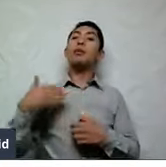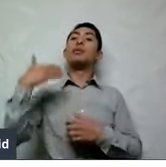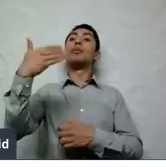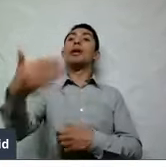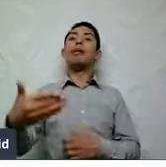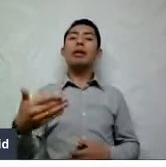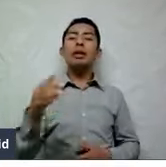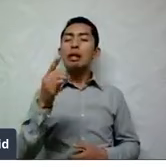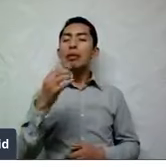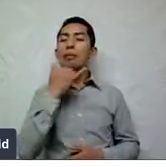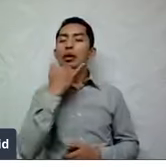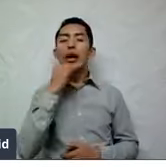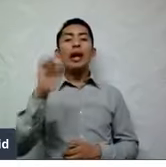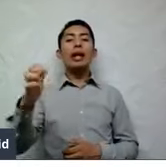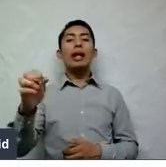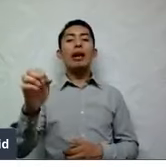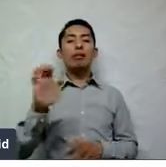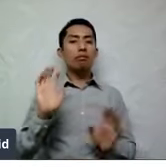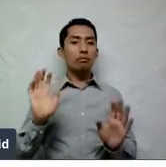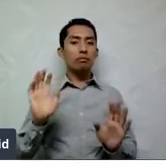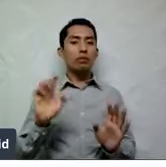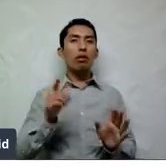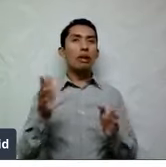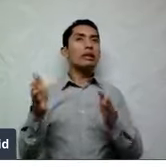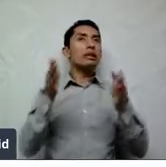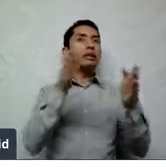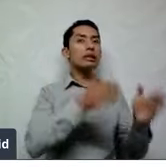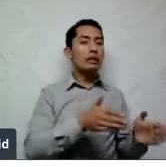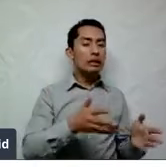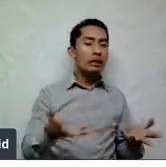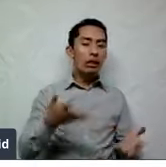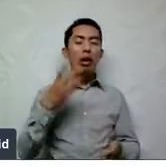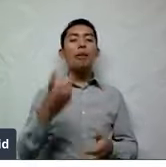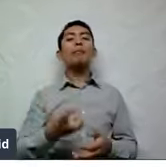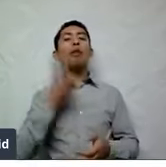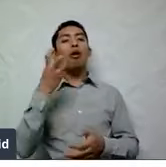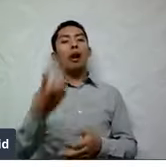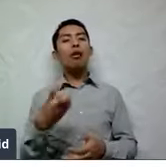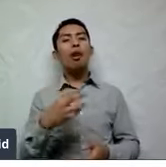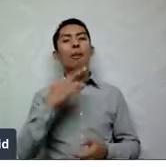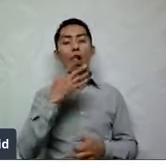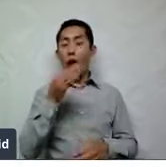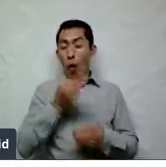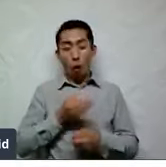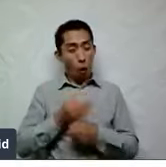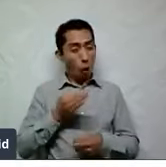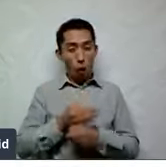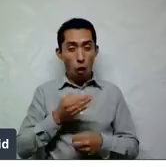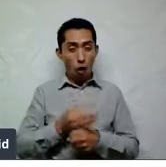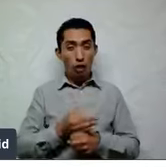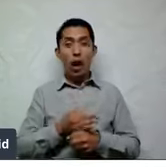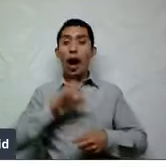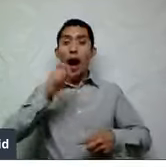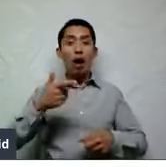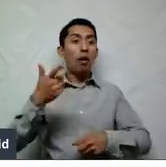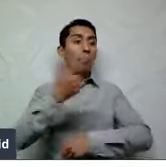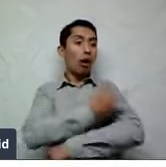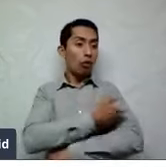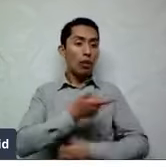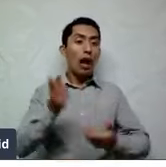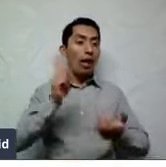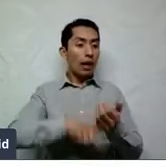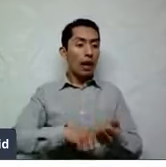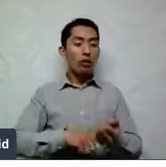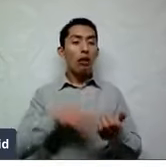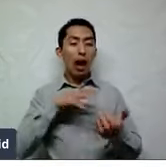En enero, entonces nos vamos a atrasar. Entonces, por ese motivo, lo ideal es ahorita la que tengan acceso, pónganse la triple.